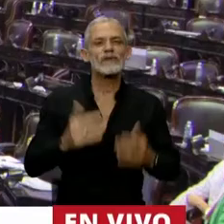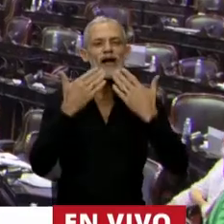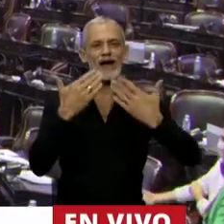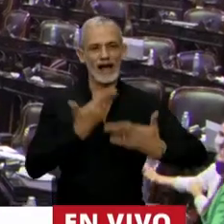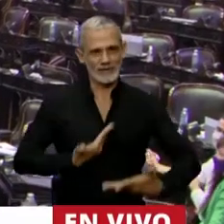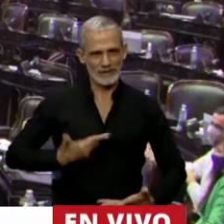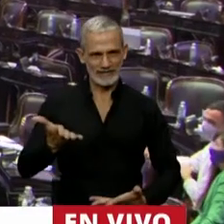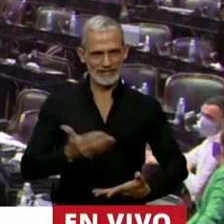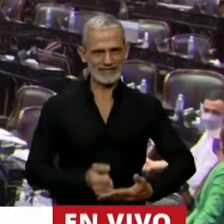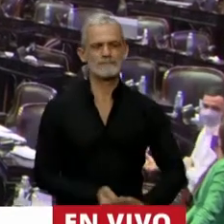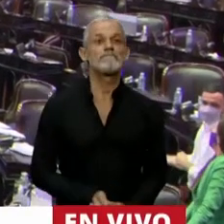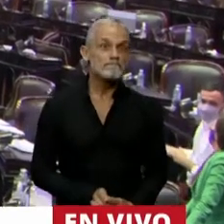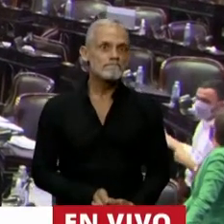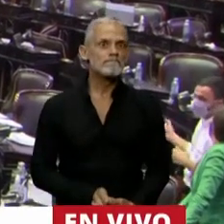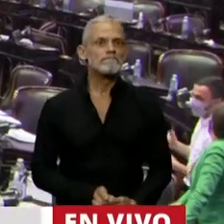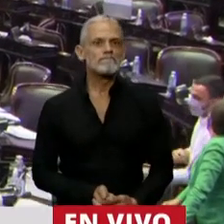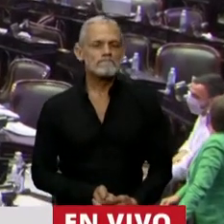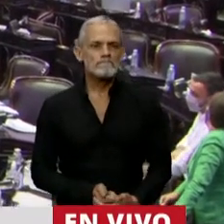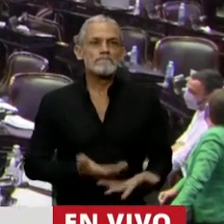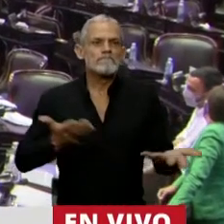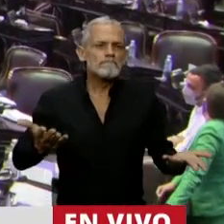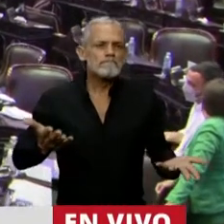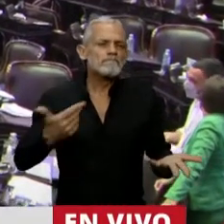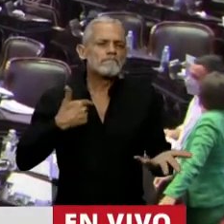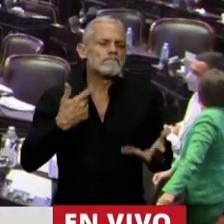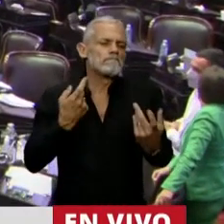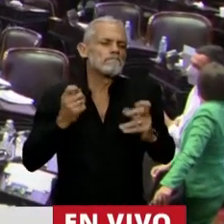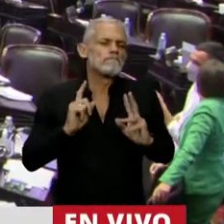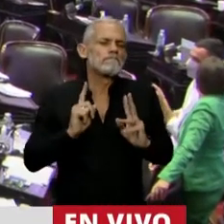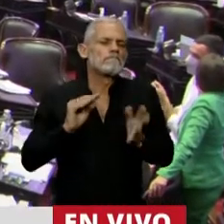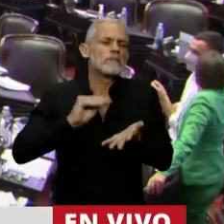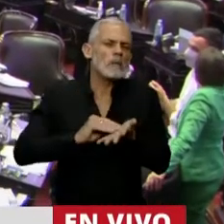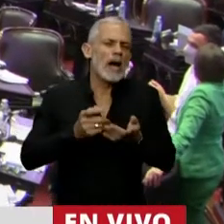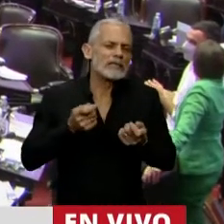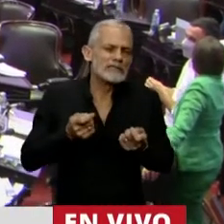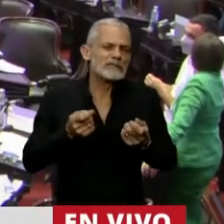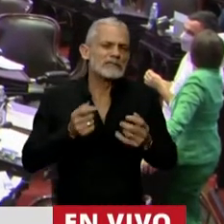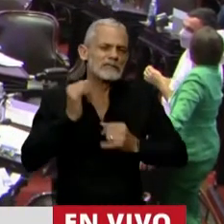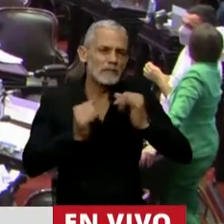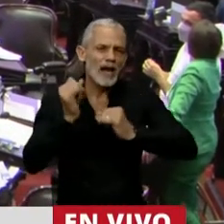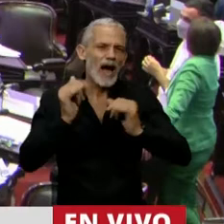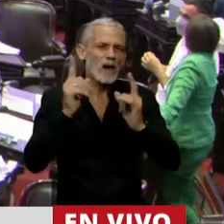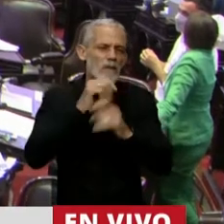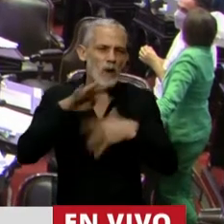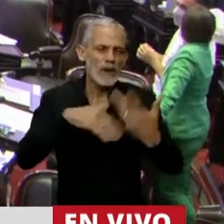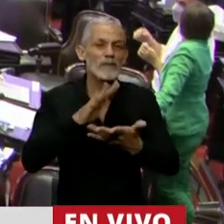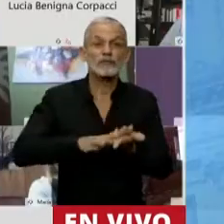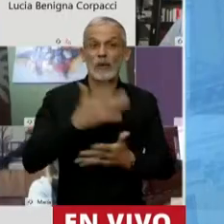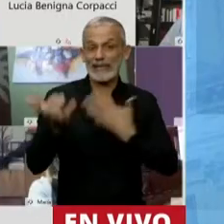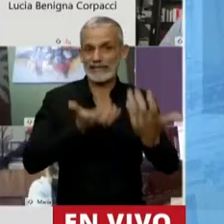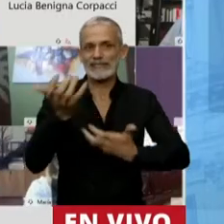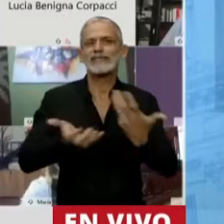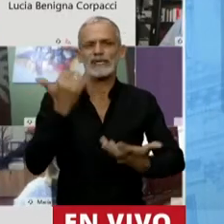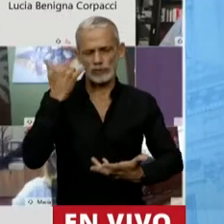Gracias, señor presidente. Bueno, creo que no hace falta insistir mucho más en la caracterización del problema de los incendios